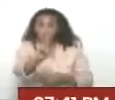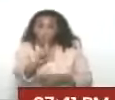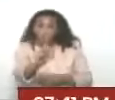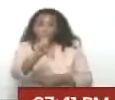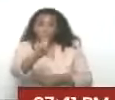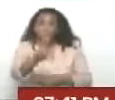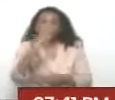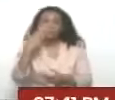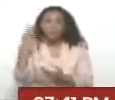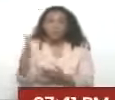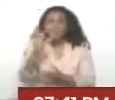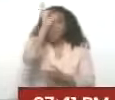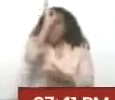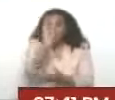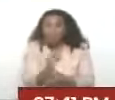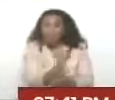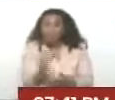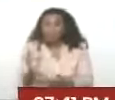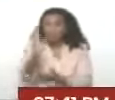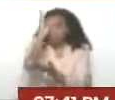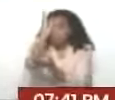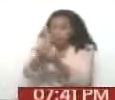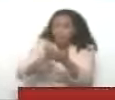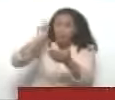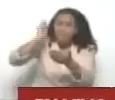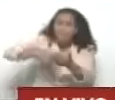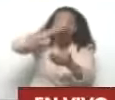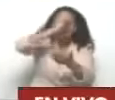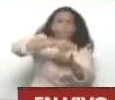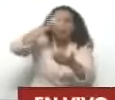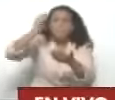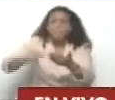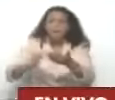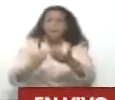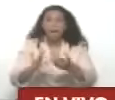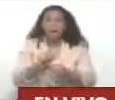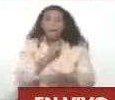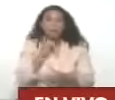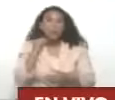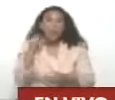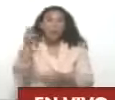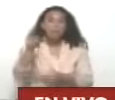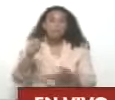Y me lo bendijo el padre, padre Oscar.